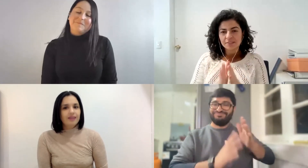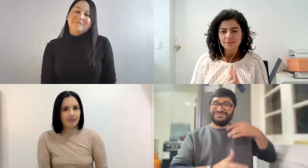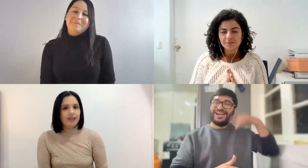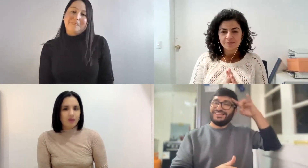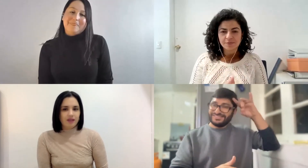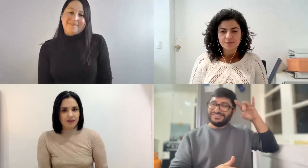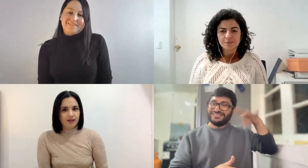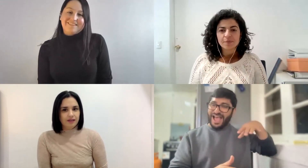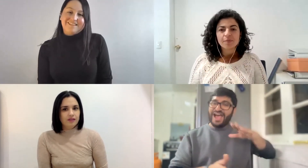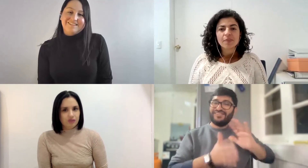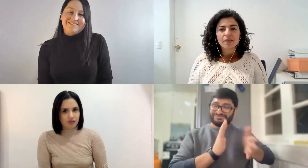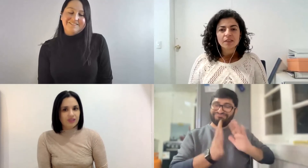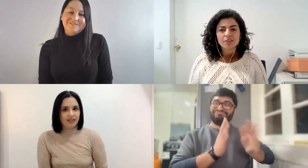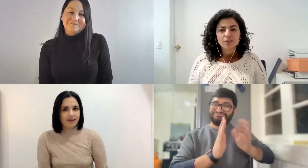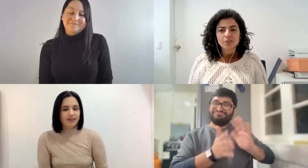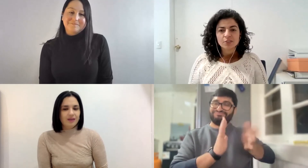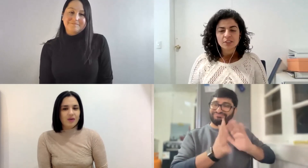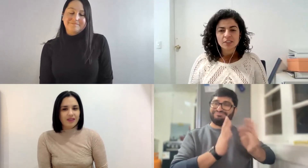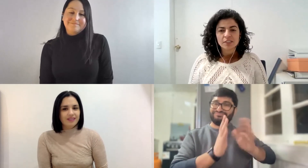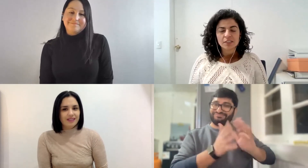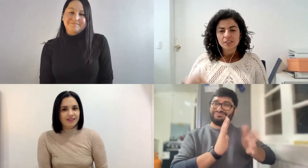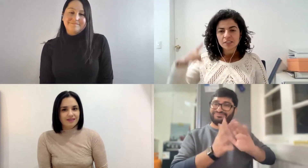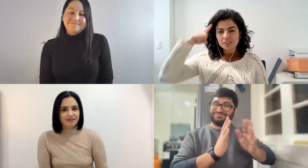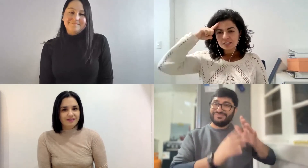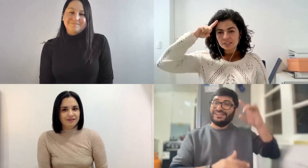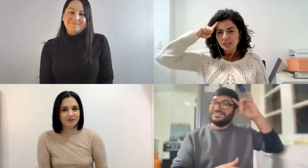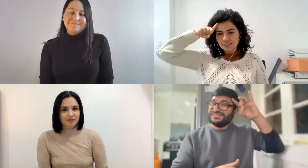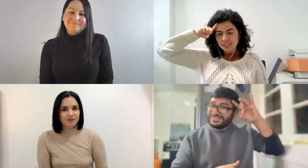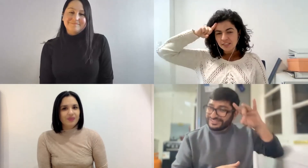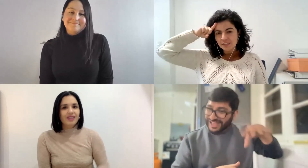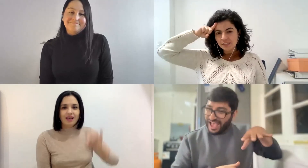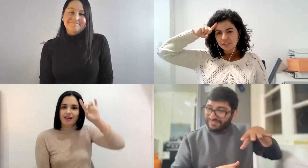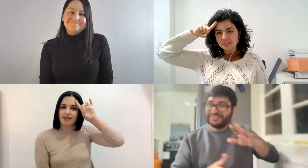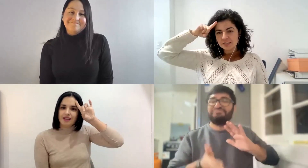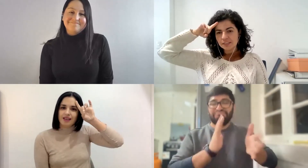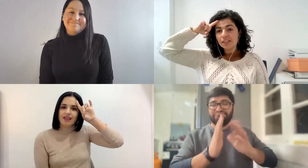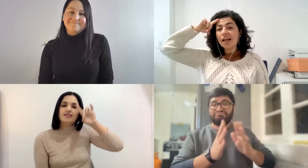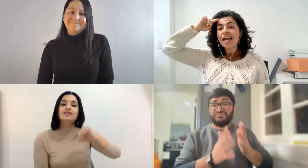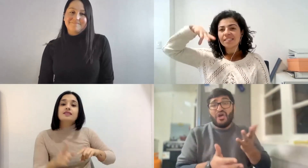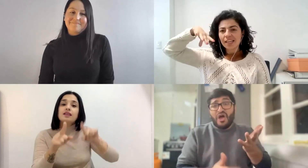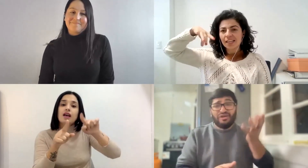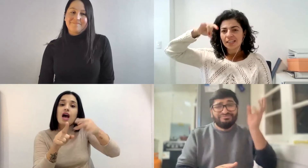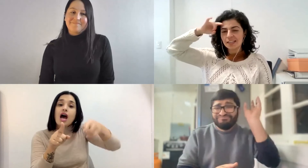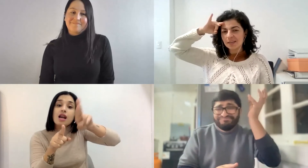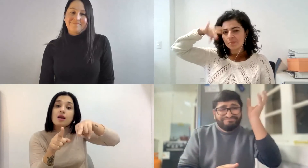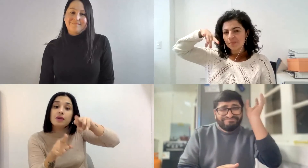sé lengua de señas. Yo sé lengua de señas. ¿Así? Ah,